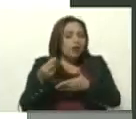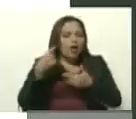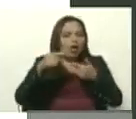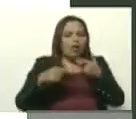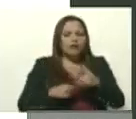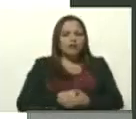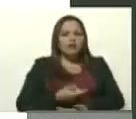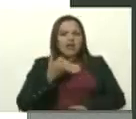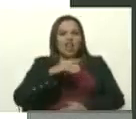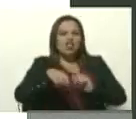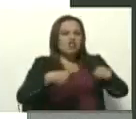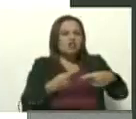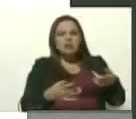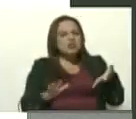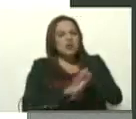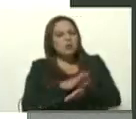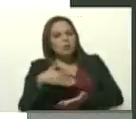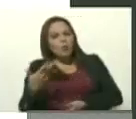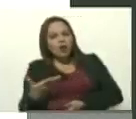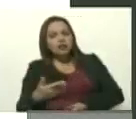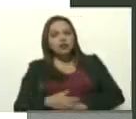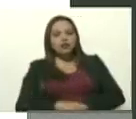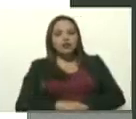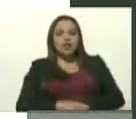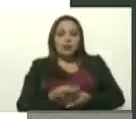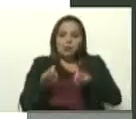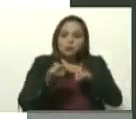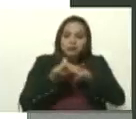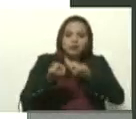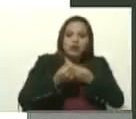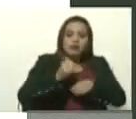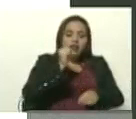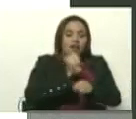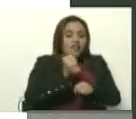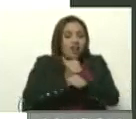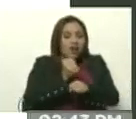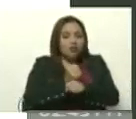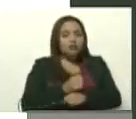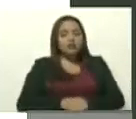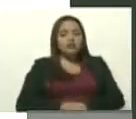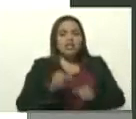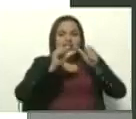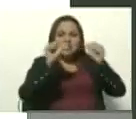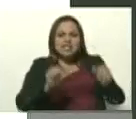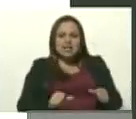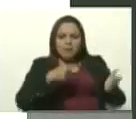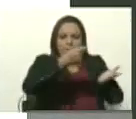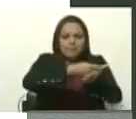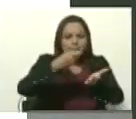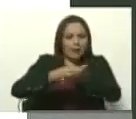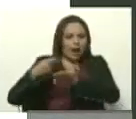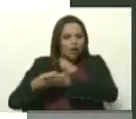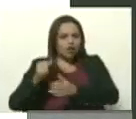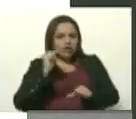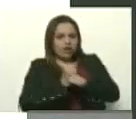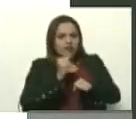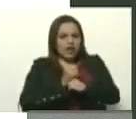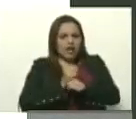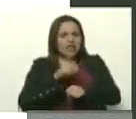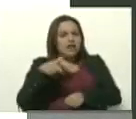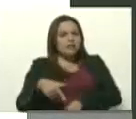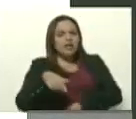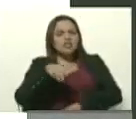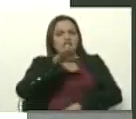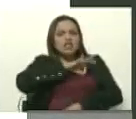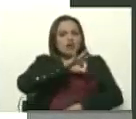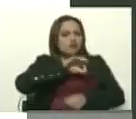sin duda alguna, fue en los ingresos de los trabajadores, en todo el sistema de remuneración y de prestaciones sociales de